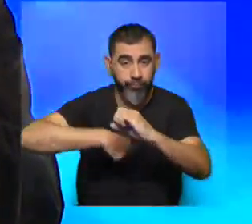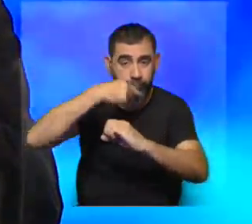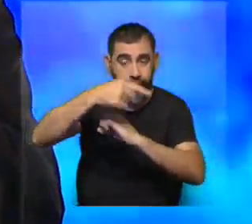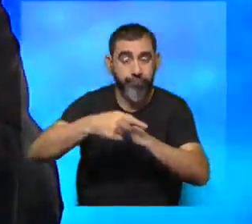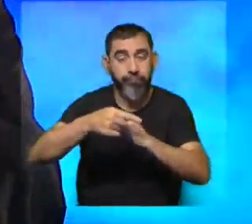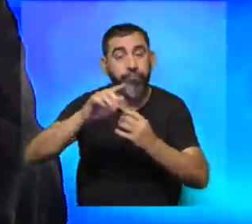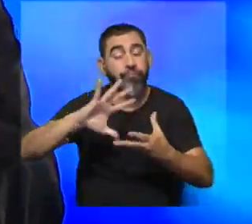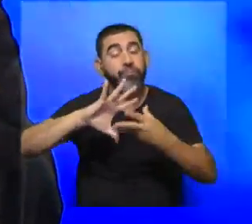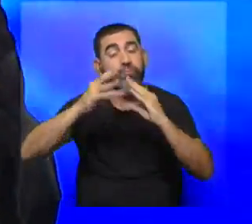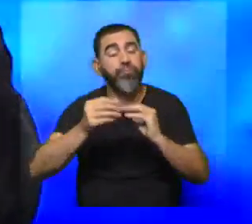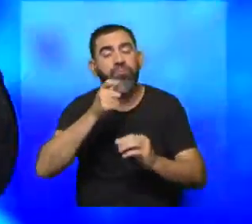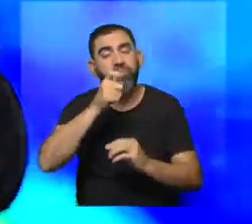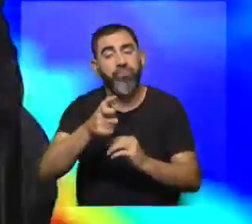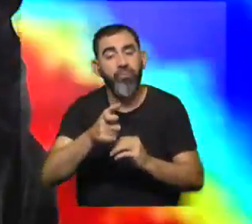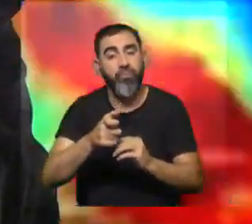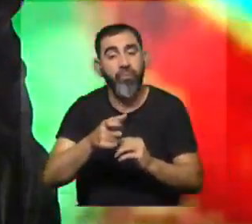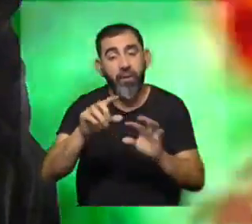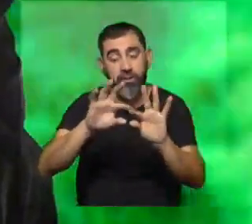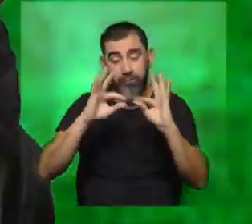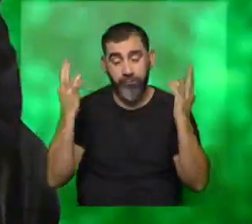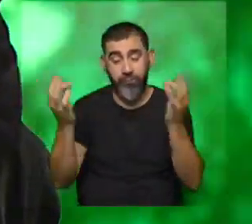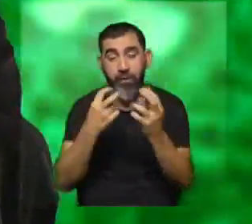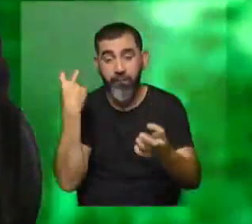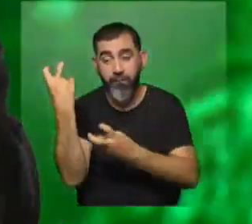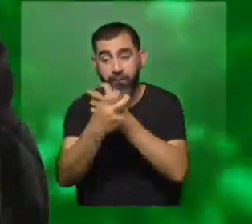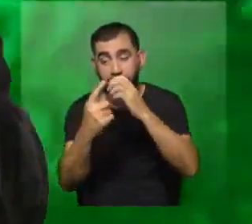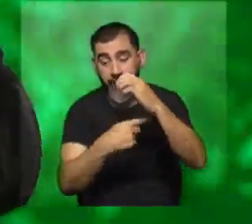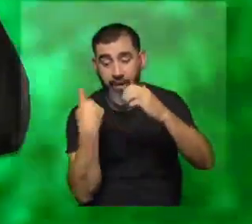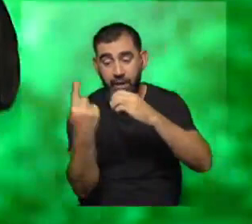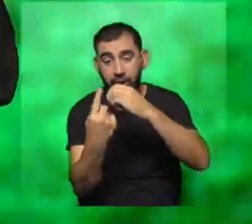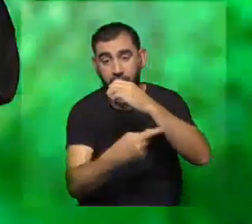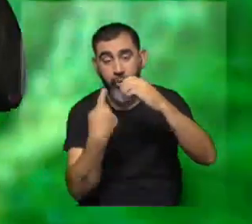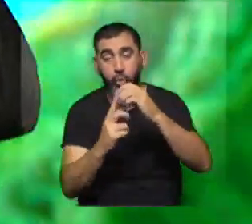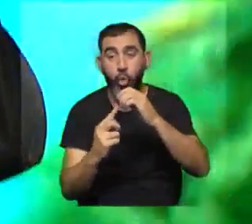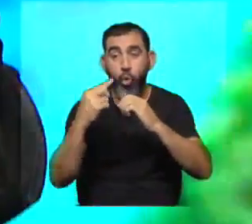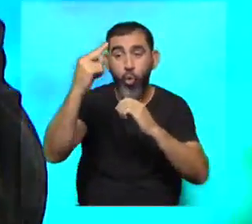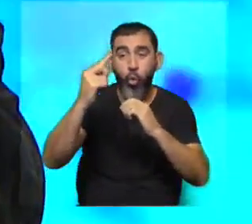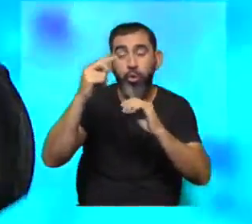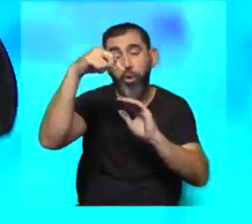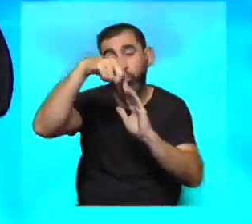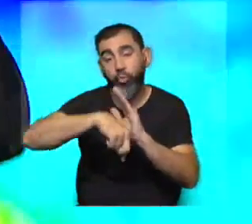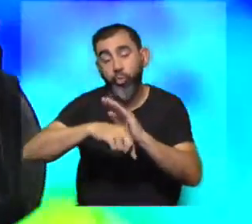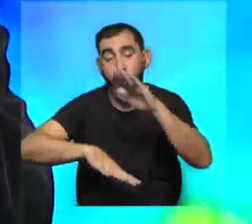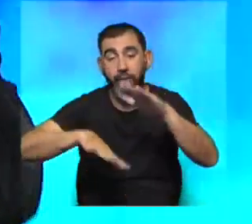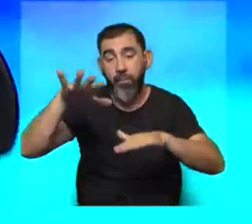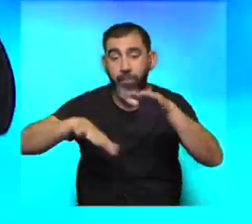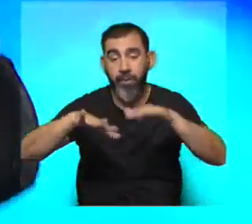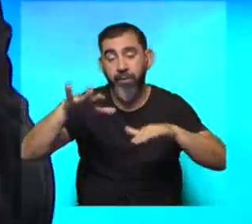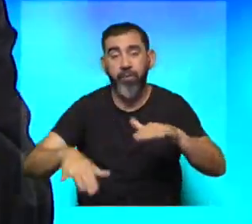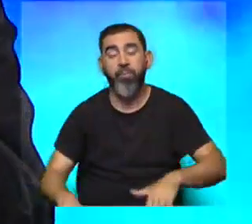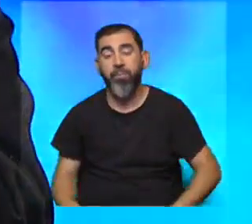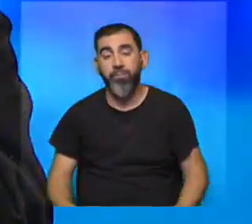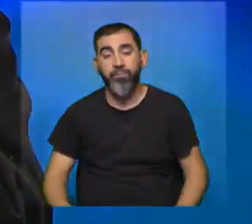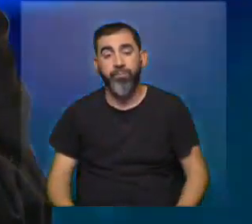anular, lo que significa es que ese cinturón de vientos que da la vuelta al mundo se mueva hacia el norte o se mueva hacia el sur con cierta variabilidad. ¿Está